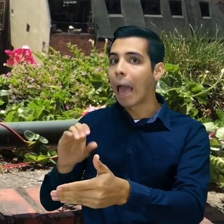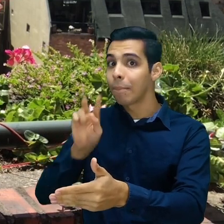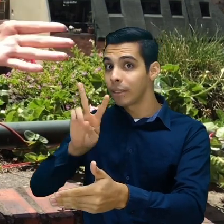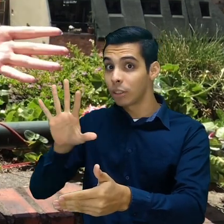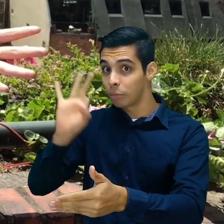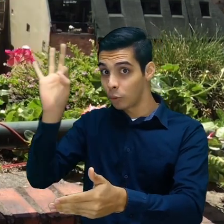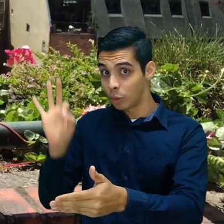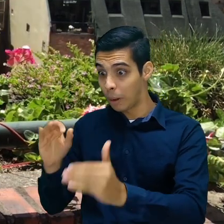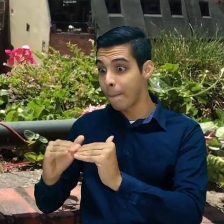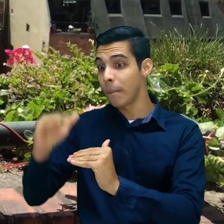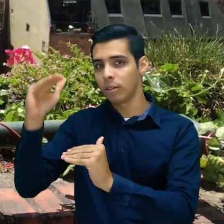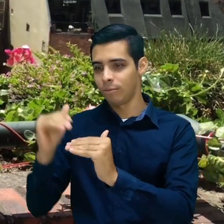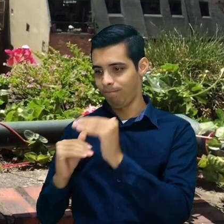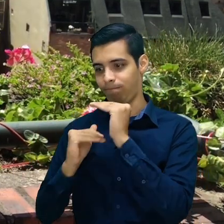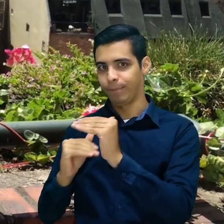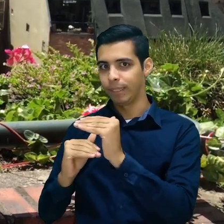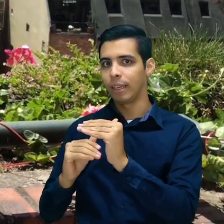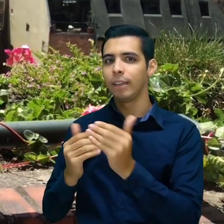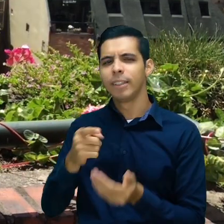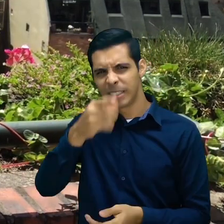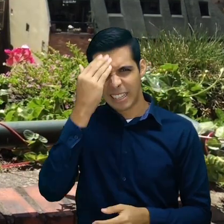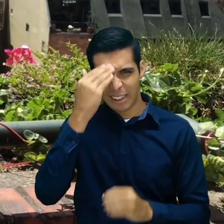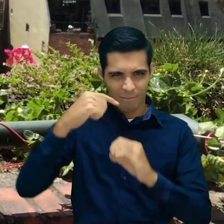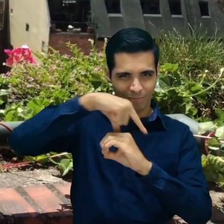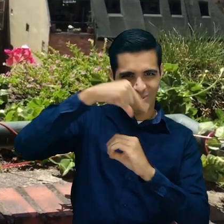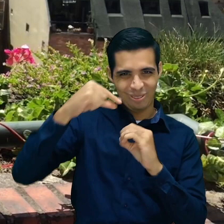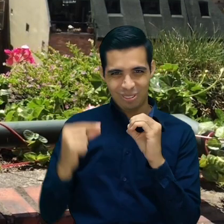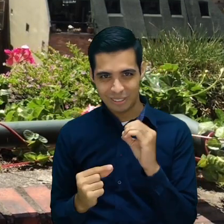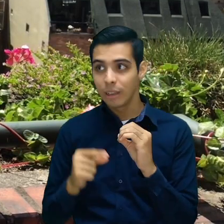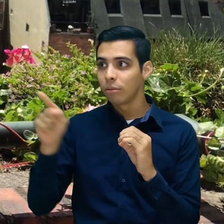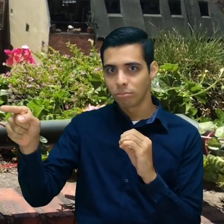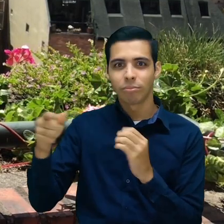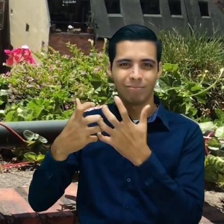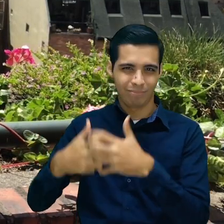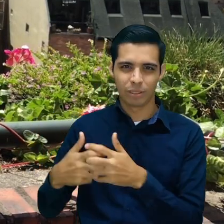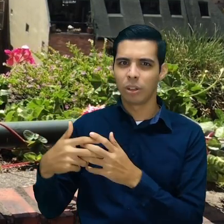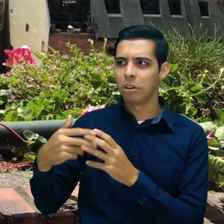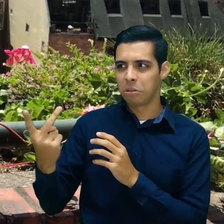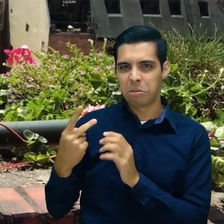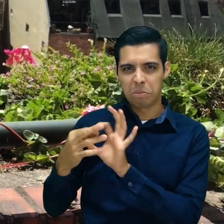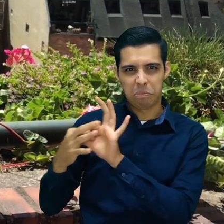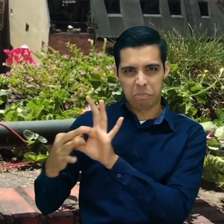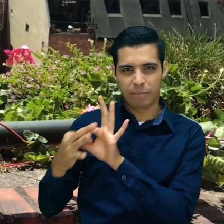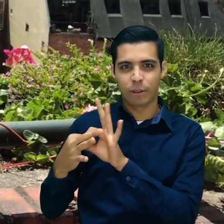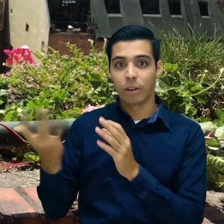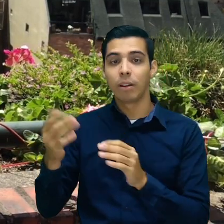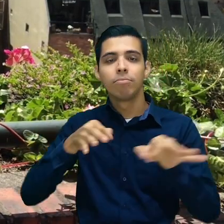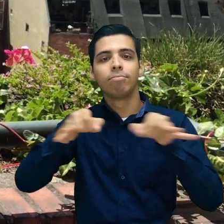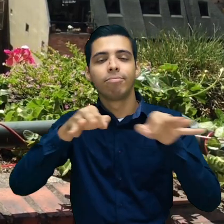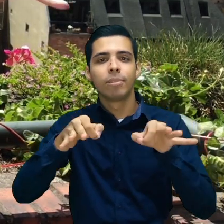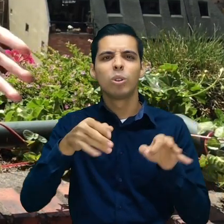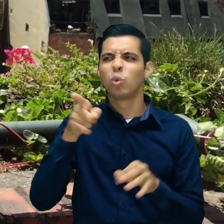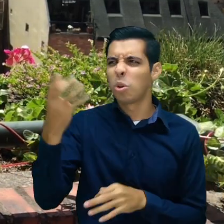de pesos. De todas maneras, con Porvenir tenemos una serie muy chévere de videos que se llama el ABC de las pensiones. Por si ustedes quieren un poco saber